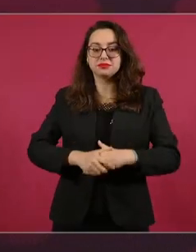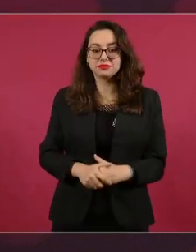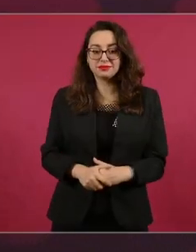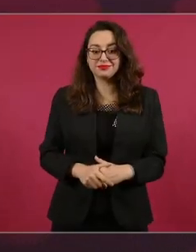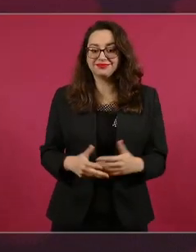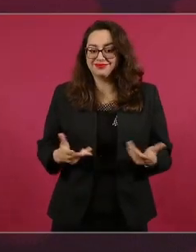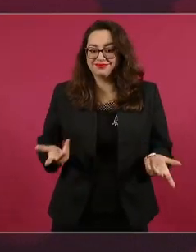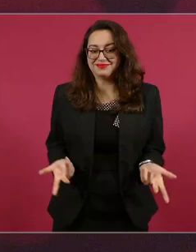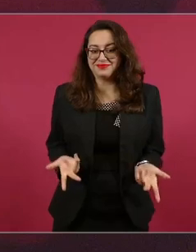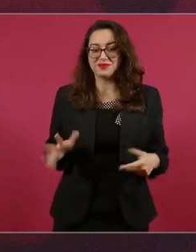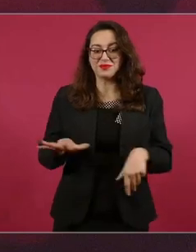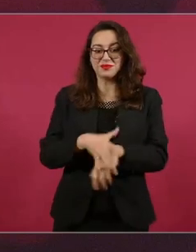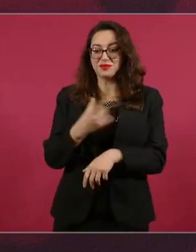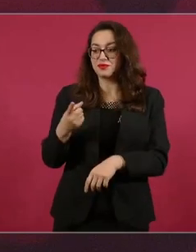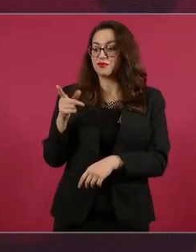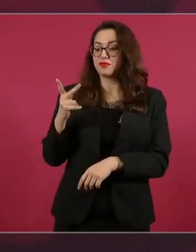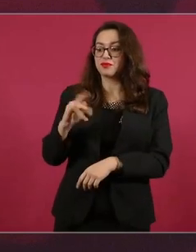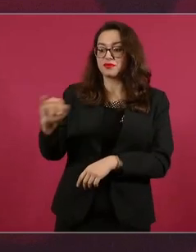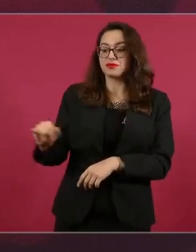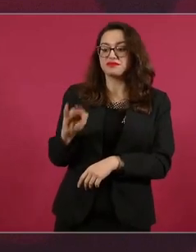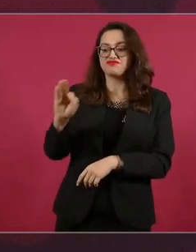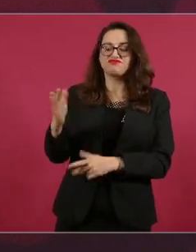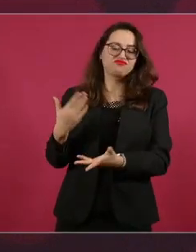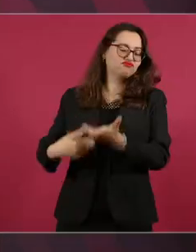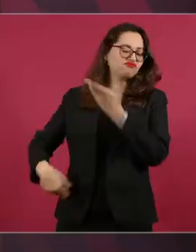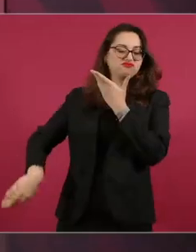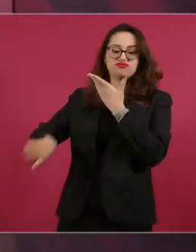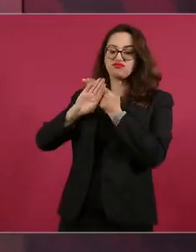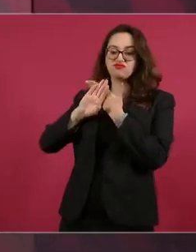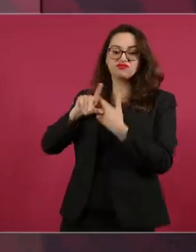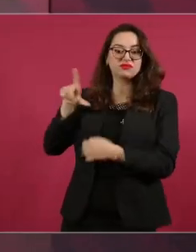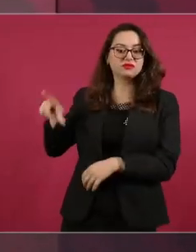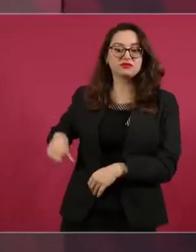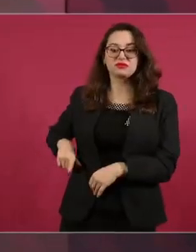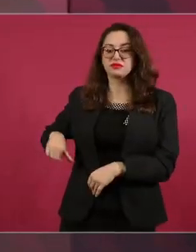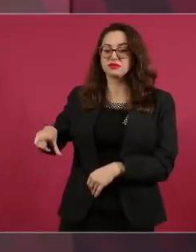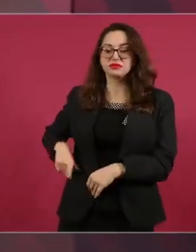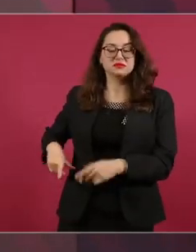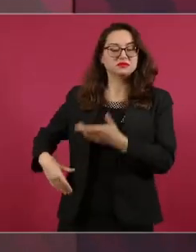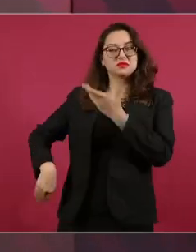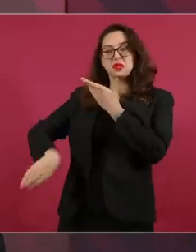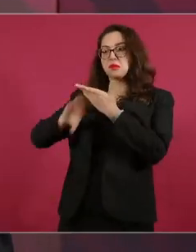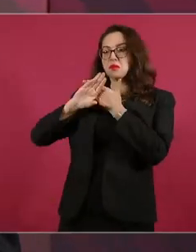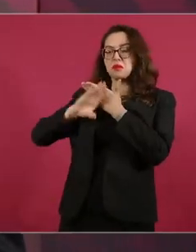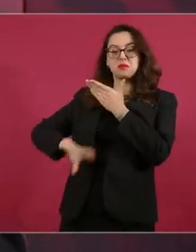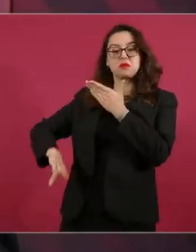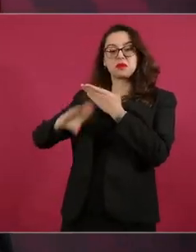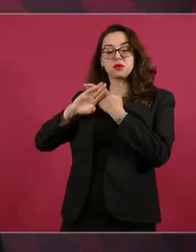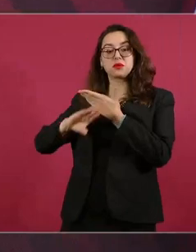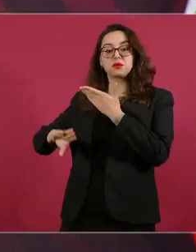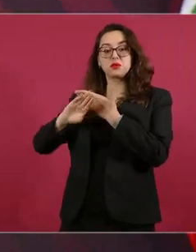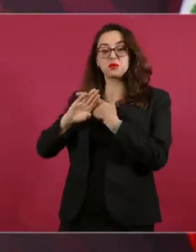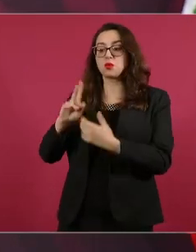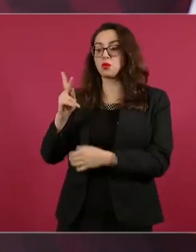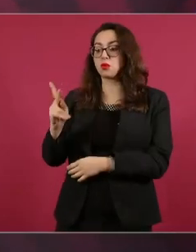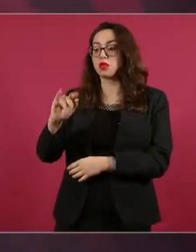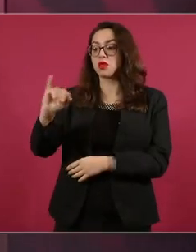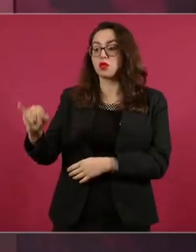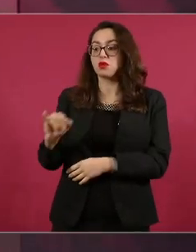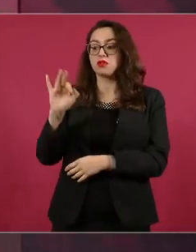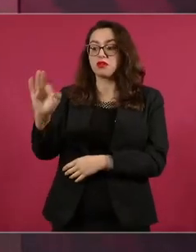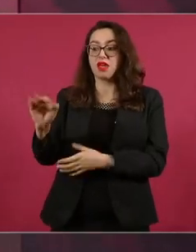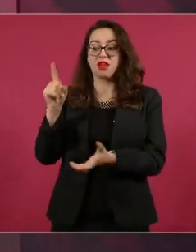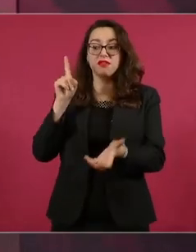están ahora en contra de nosotros, porque el Poder Judicial está dominado